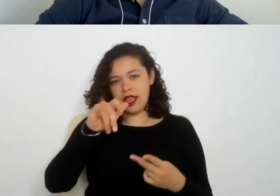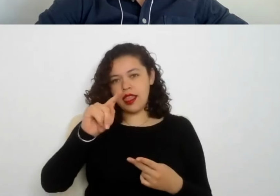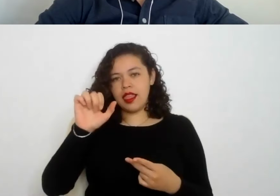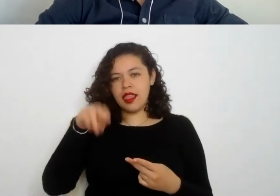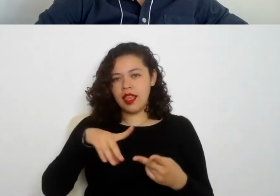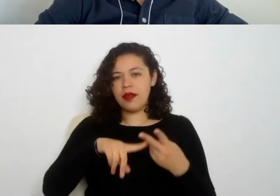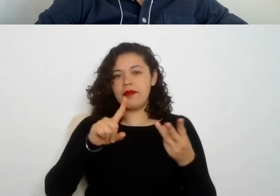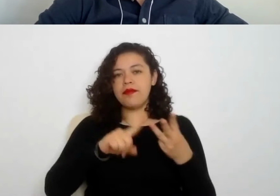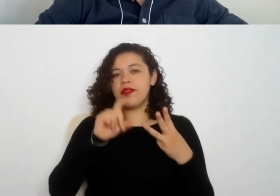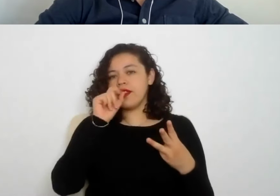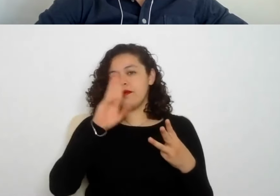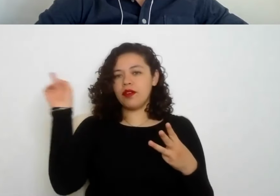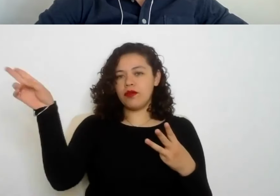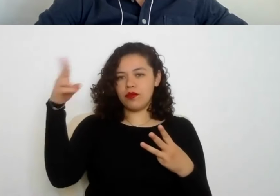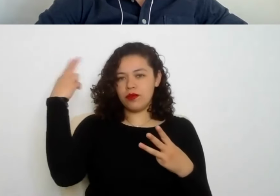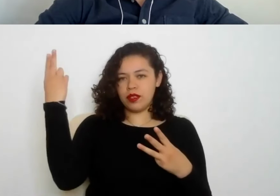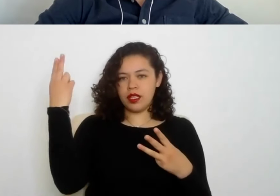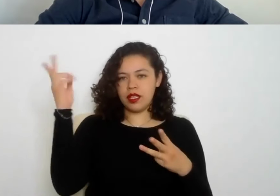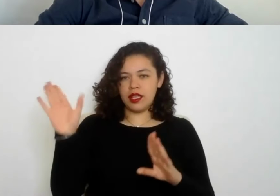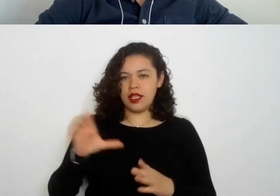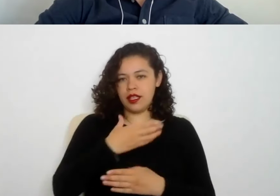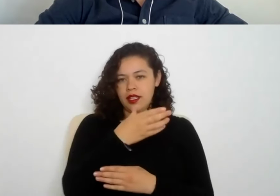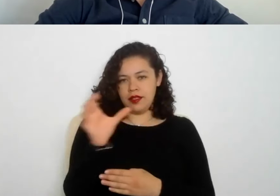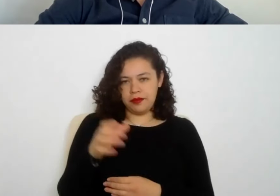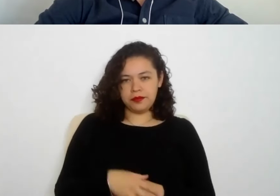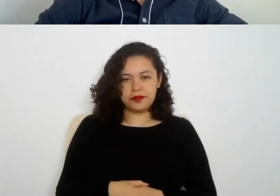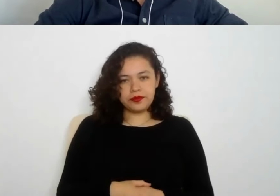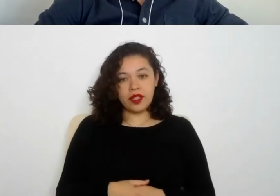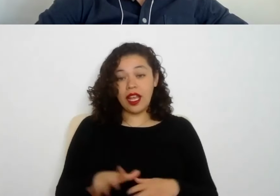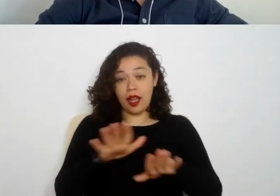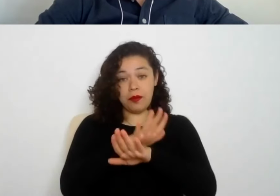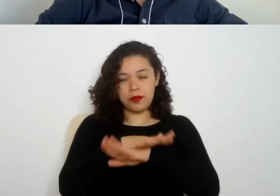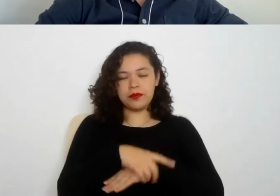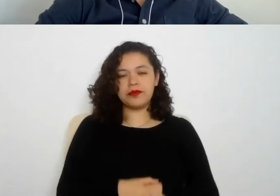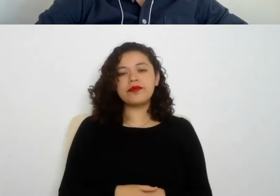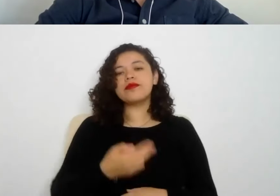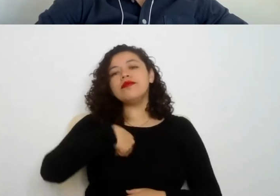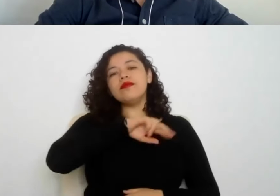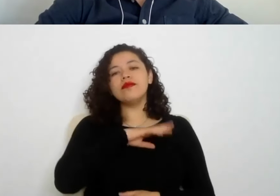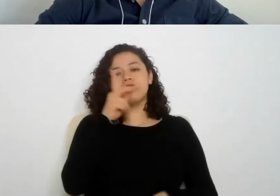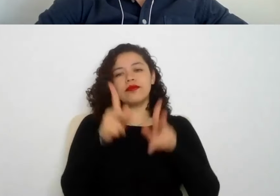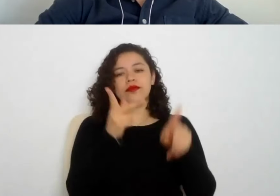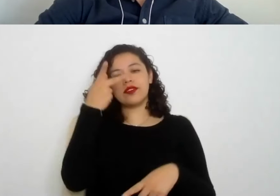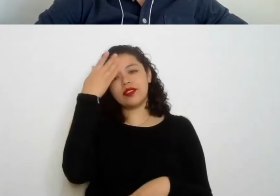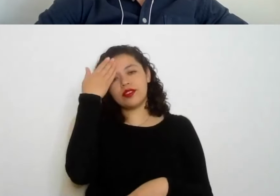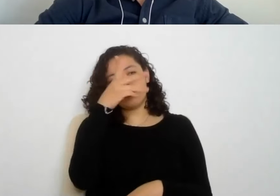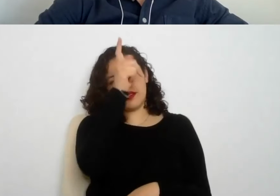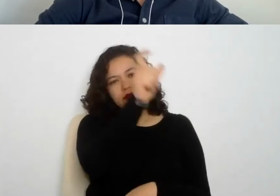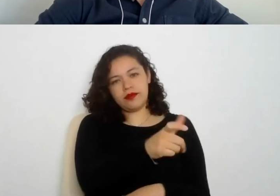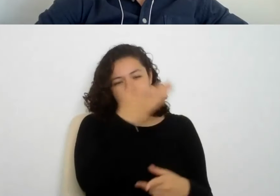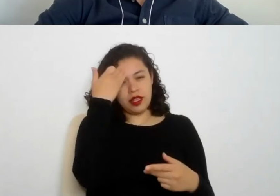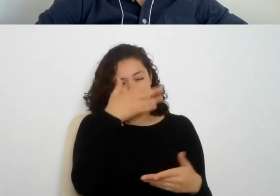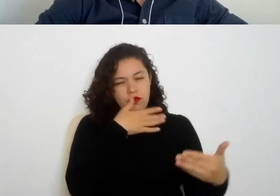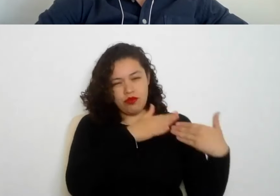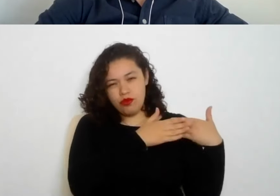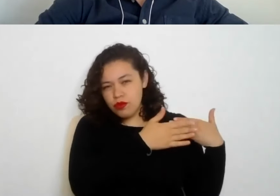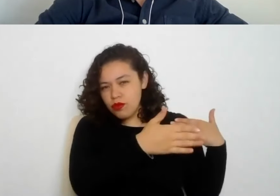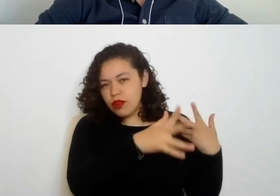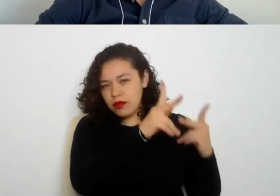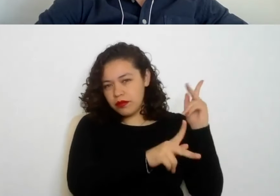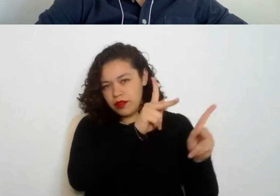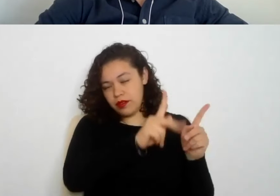la Universidad de Cambridge. Podríamos platicarles muchísimo sobre la trayectoria de Aldo, pero yo